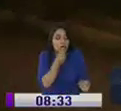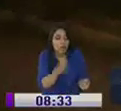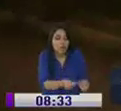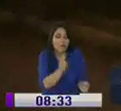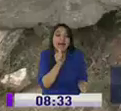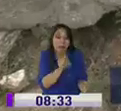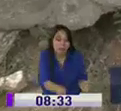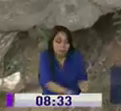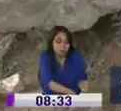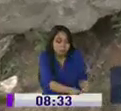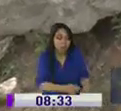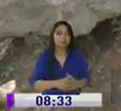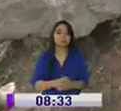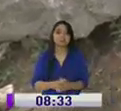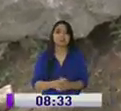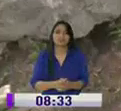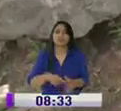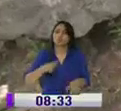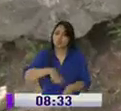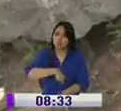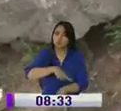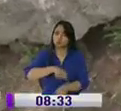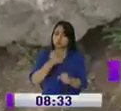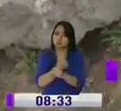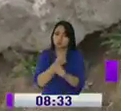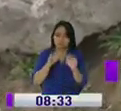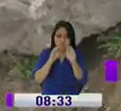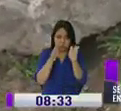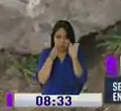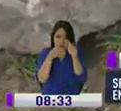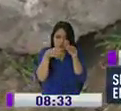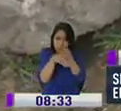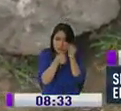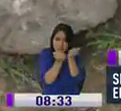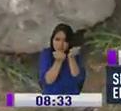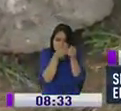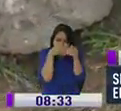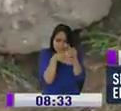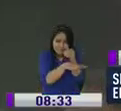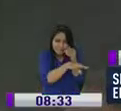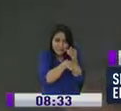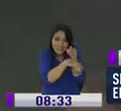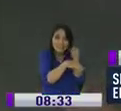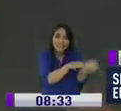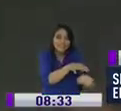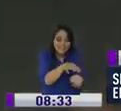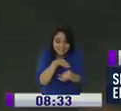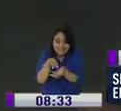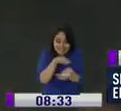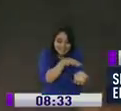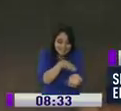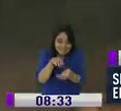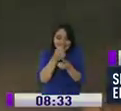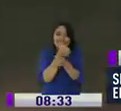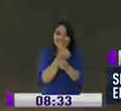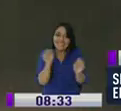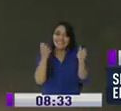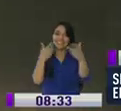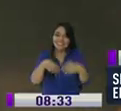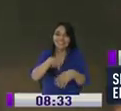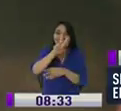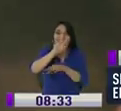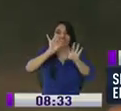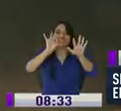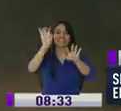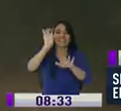afuera. Tras horas de trabajo y pese al pequeño espacio en donde se encontraban los perritos, fueron rescatados el pasado 27 de enero en